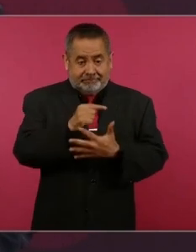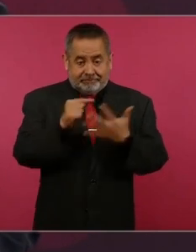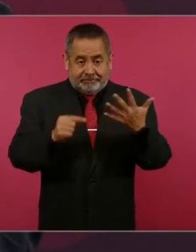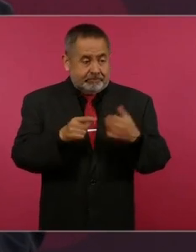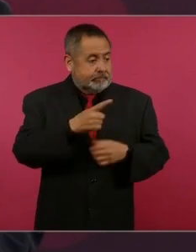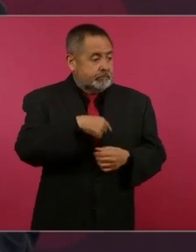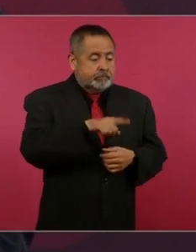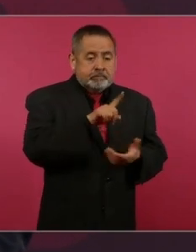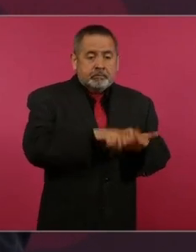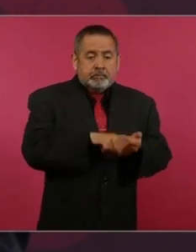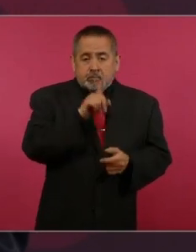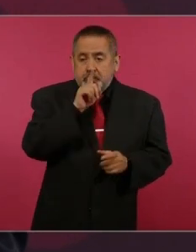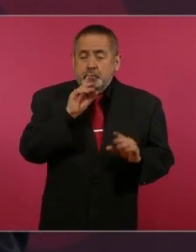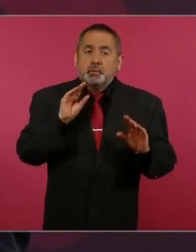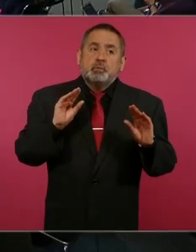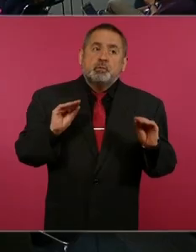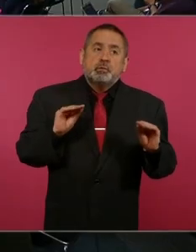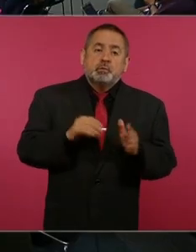silencio,